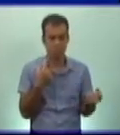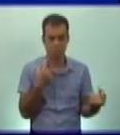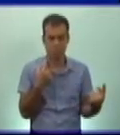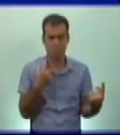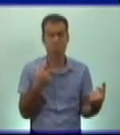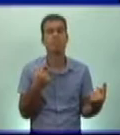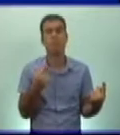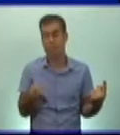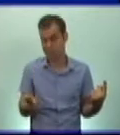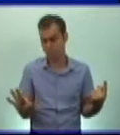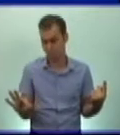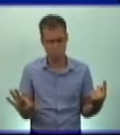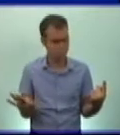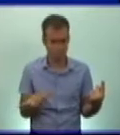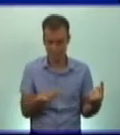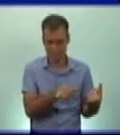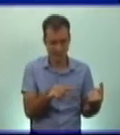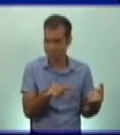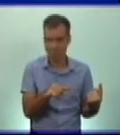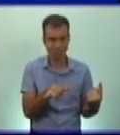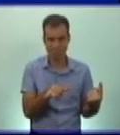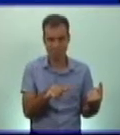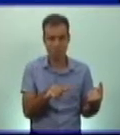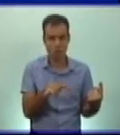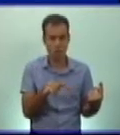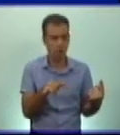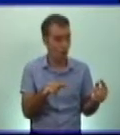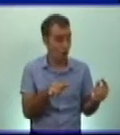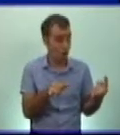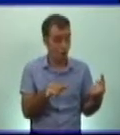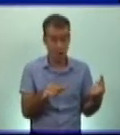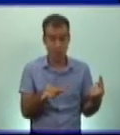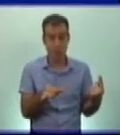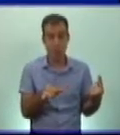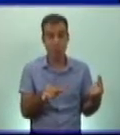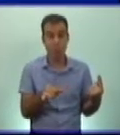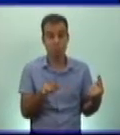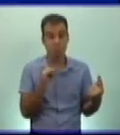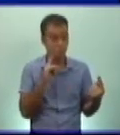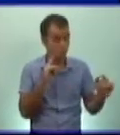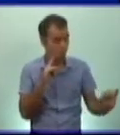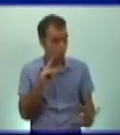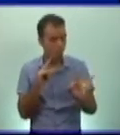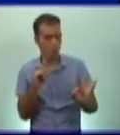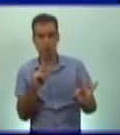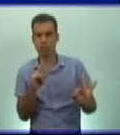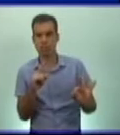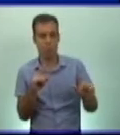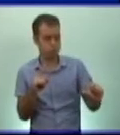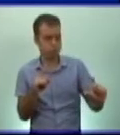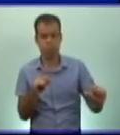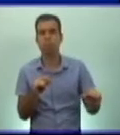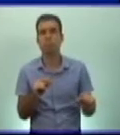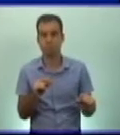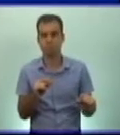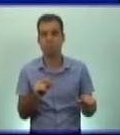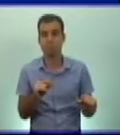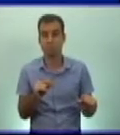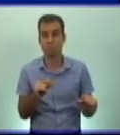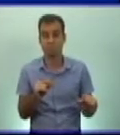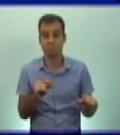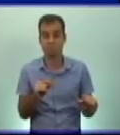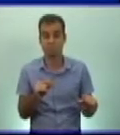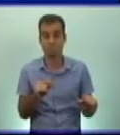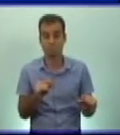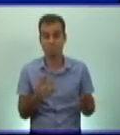sustancia. Colocamos entonces un 8 delante del dióxido de azufre. Ahora tengo 8 átomos de azufre, es decir, que ya